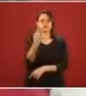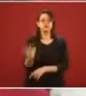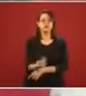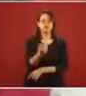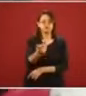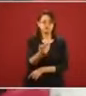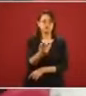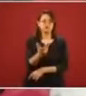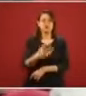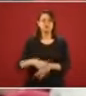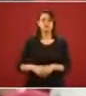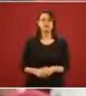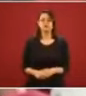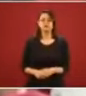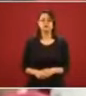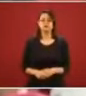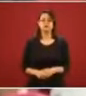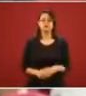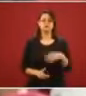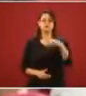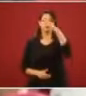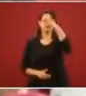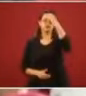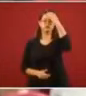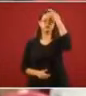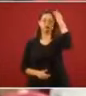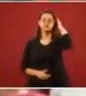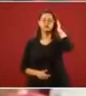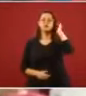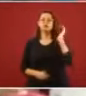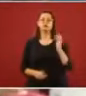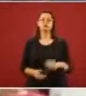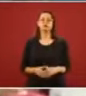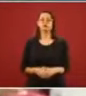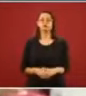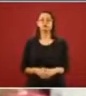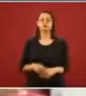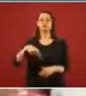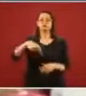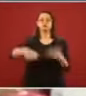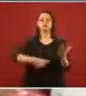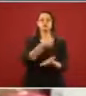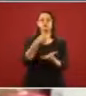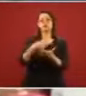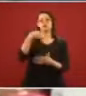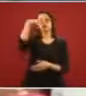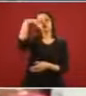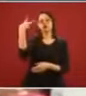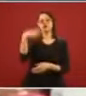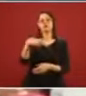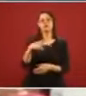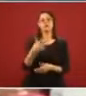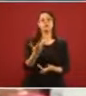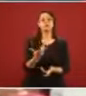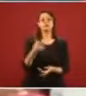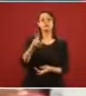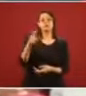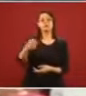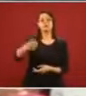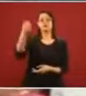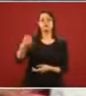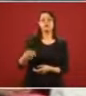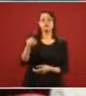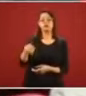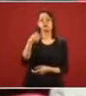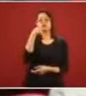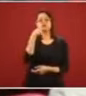comentarle el tema de ahorita en la ciudad. Hay mucha indignación al sur por el asesinato